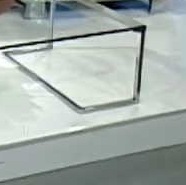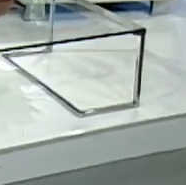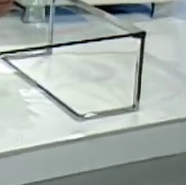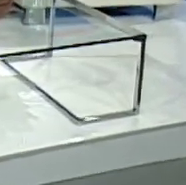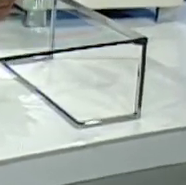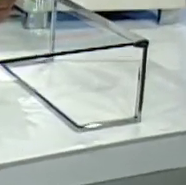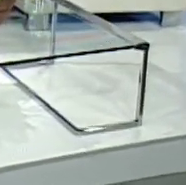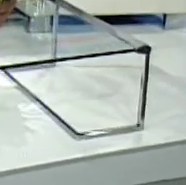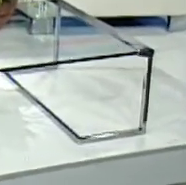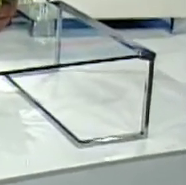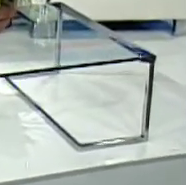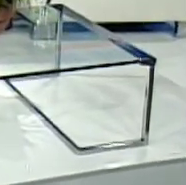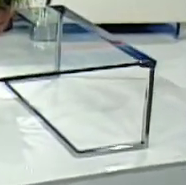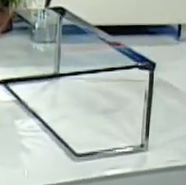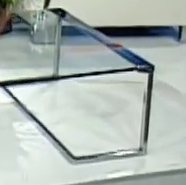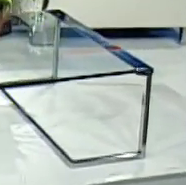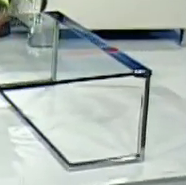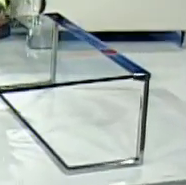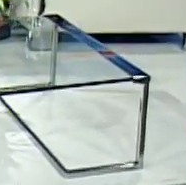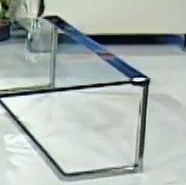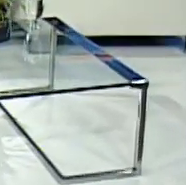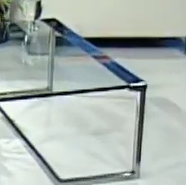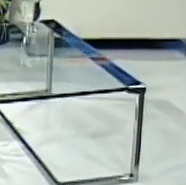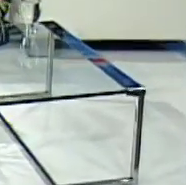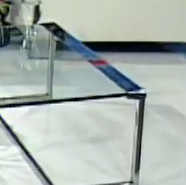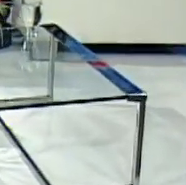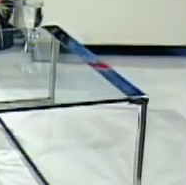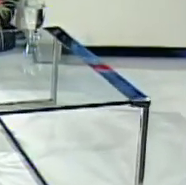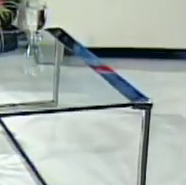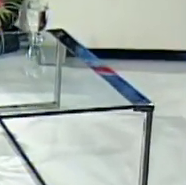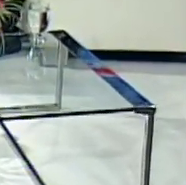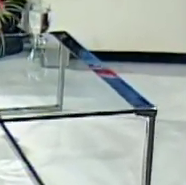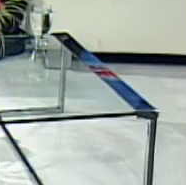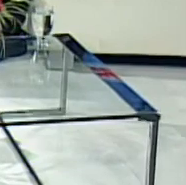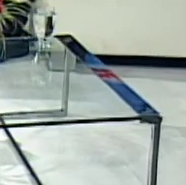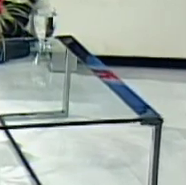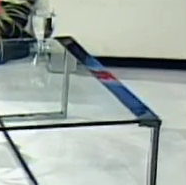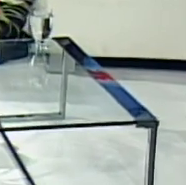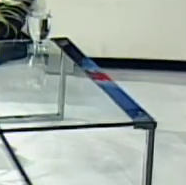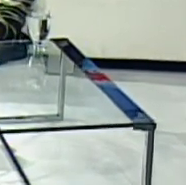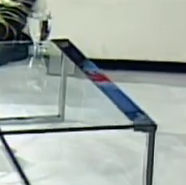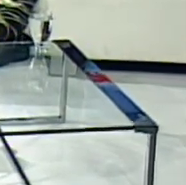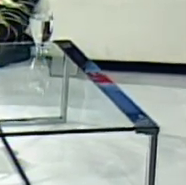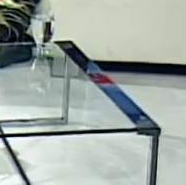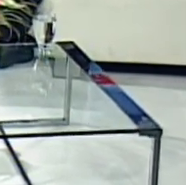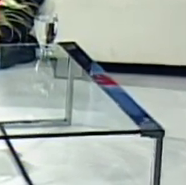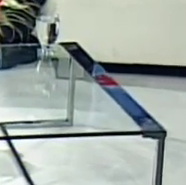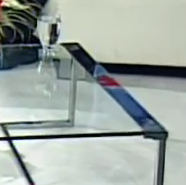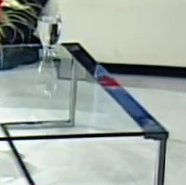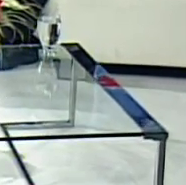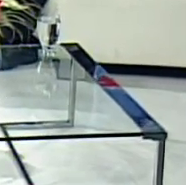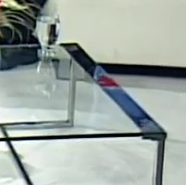Sí. Bueno, el diálogo. Mucha gente entiende que se habla de diálogo, han pasado cosas